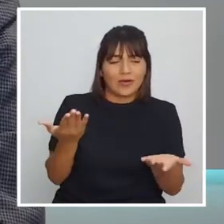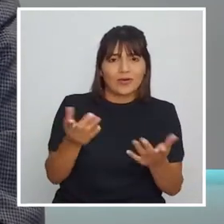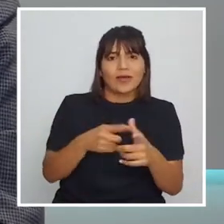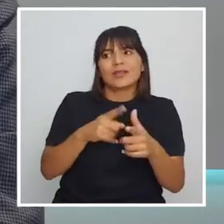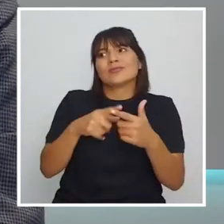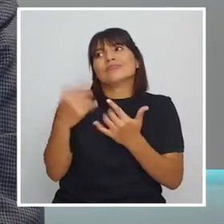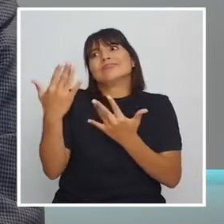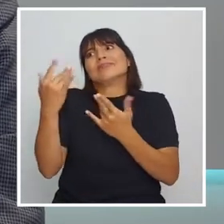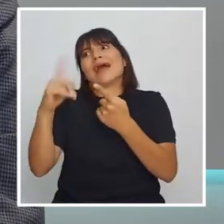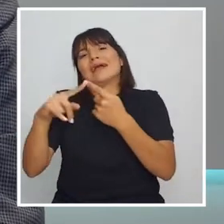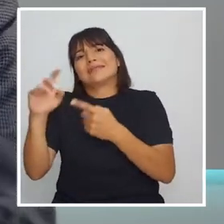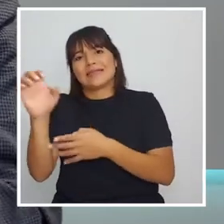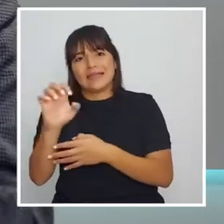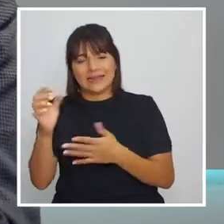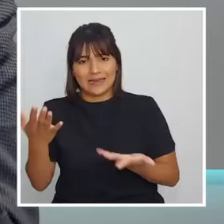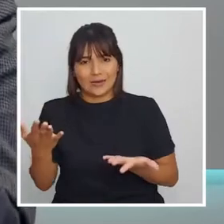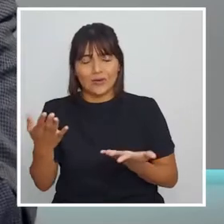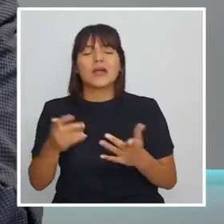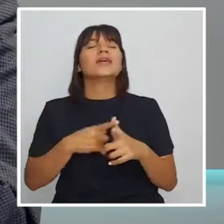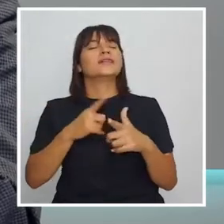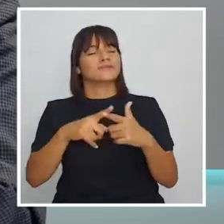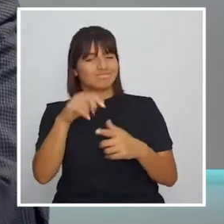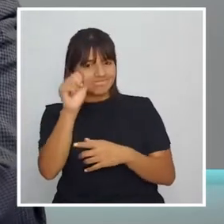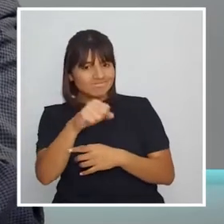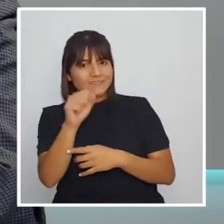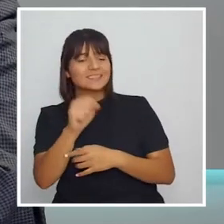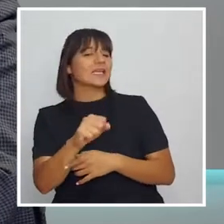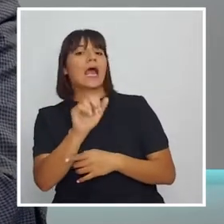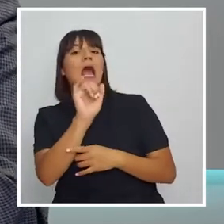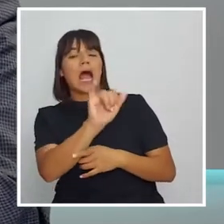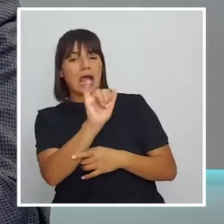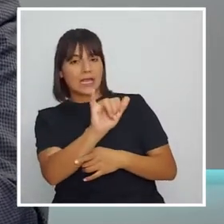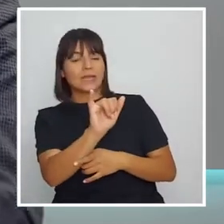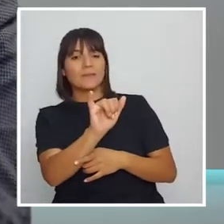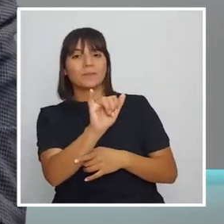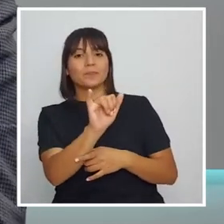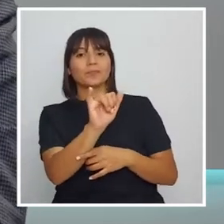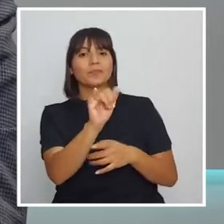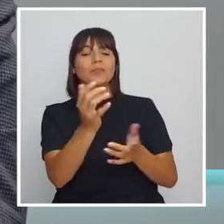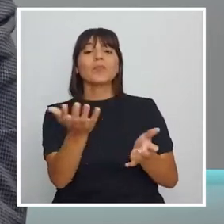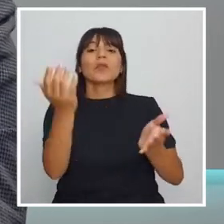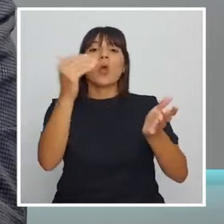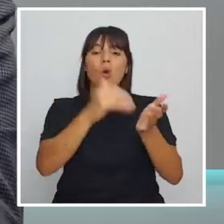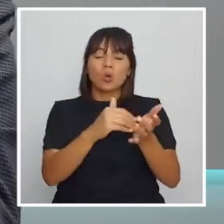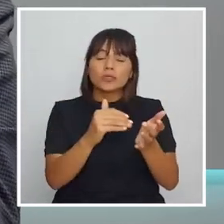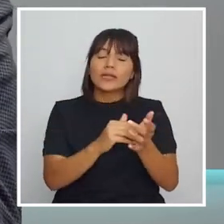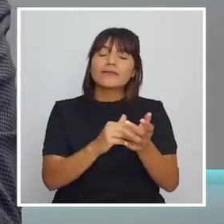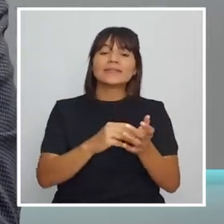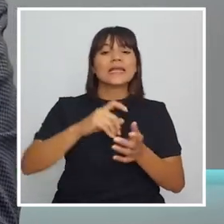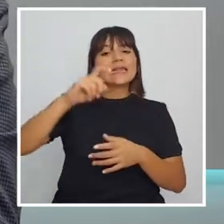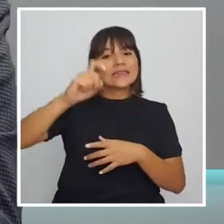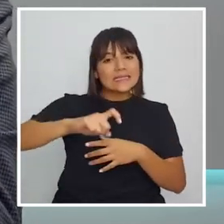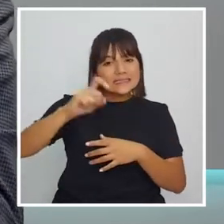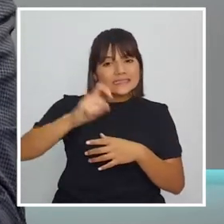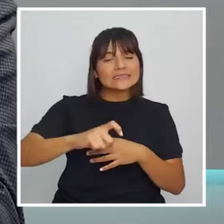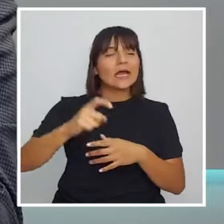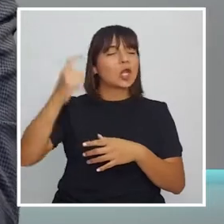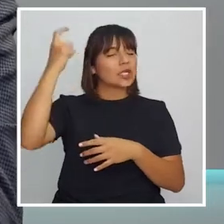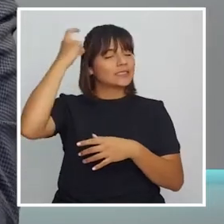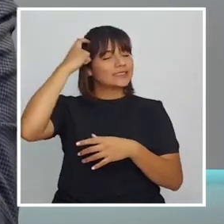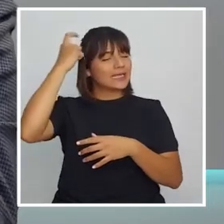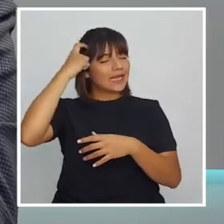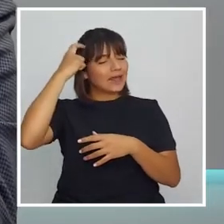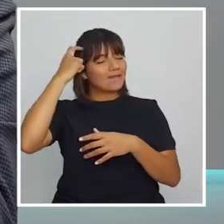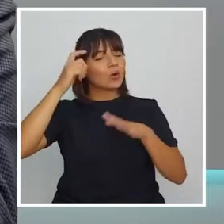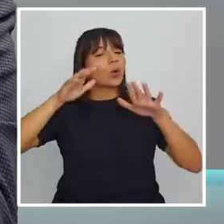efectivamente ahí se vuelve otra vez a ser indispensable enfriar el cerebro,